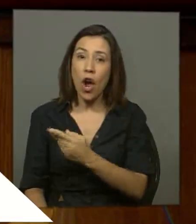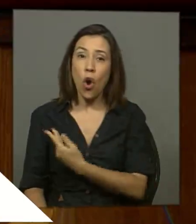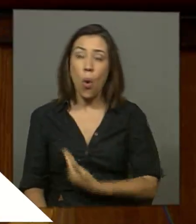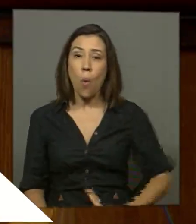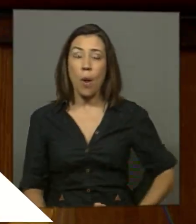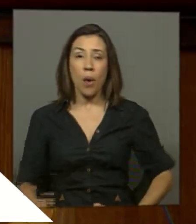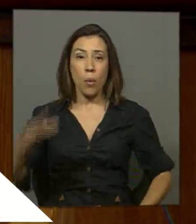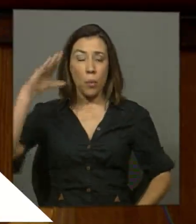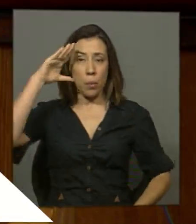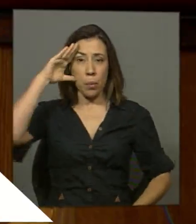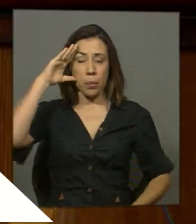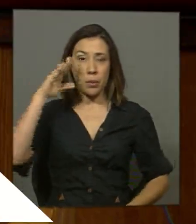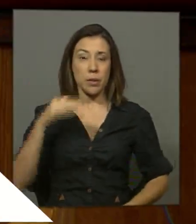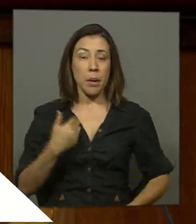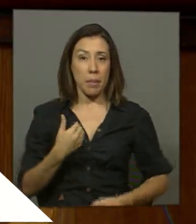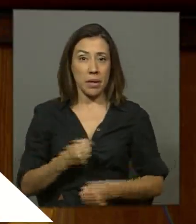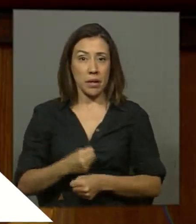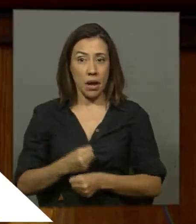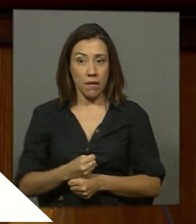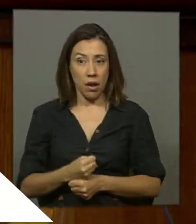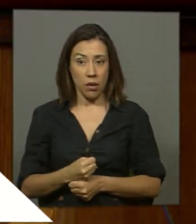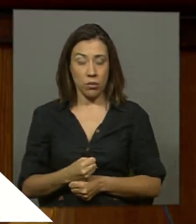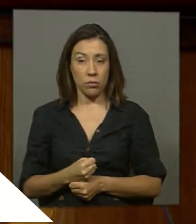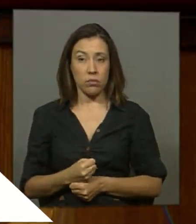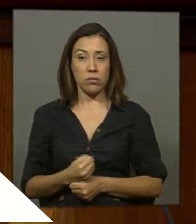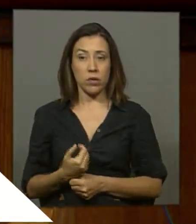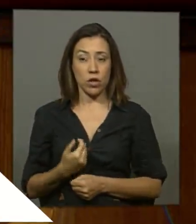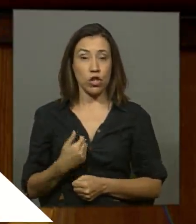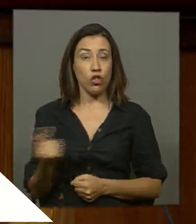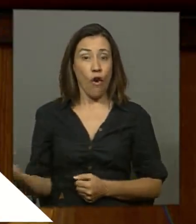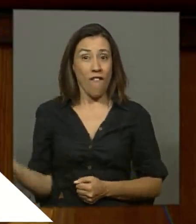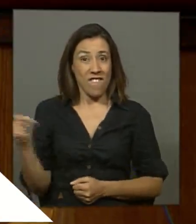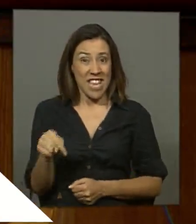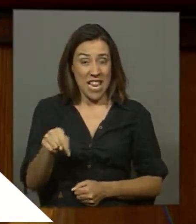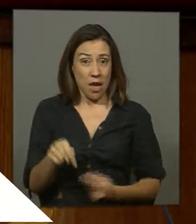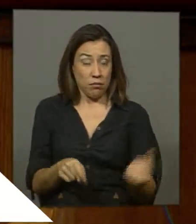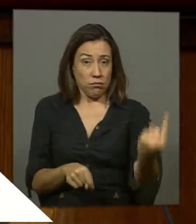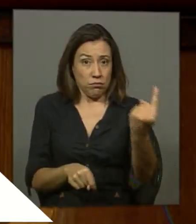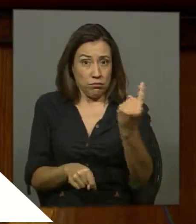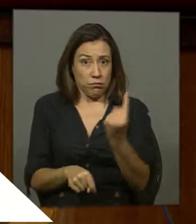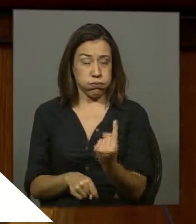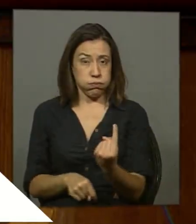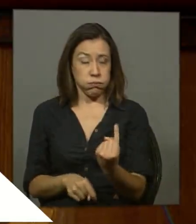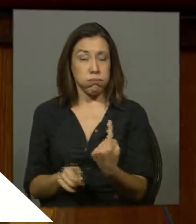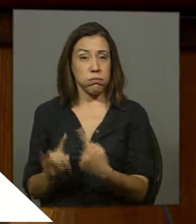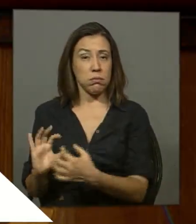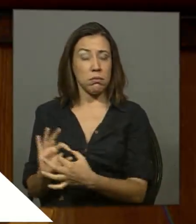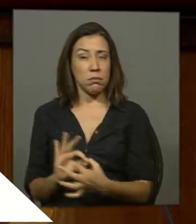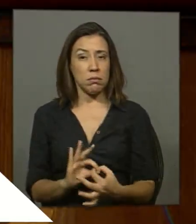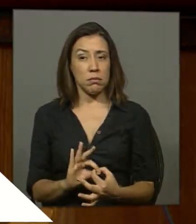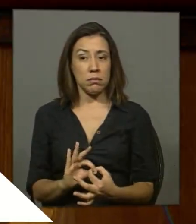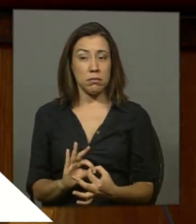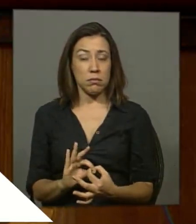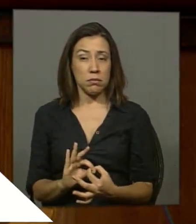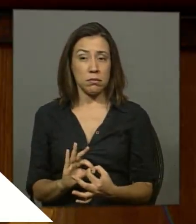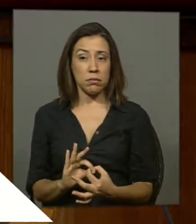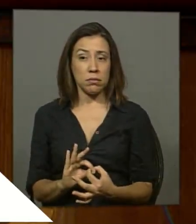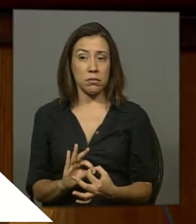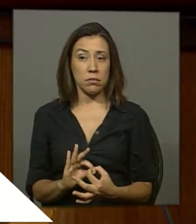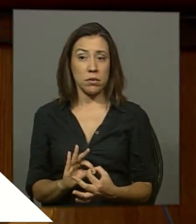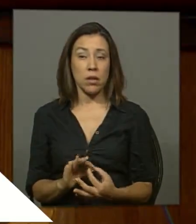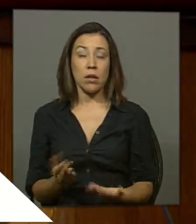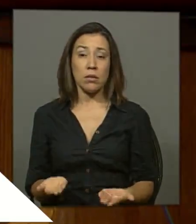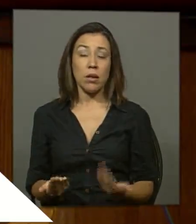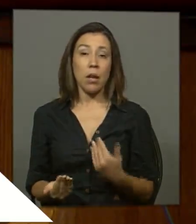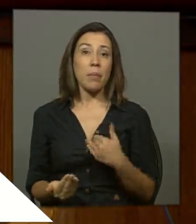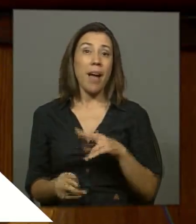bachelet Esa es mi tarea y en esa condición he venido acá y por lo tanto no es raro de que